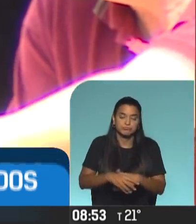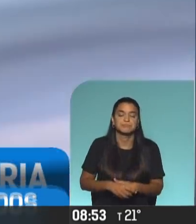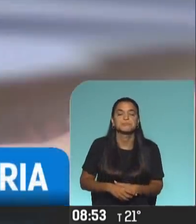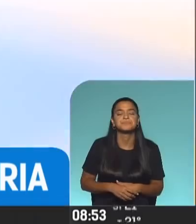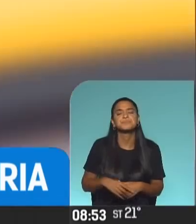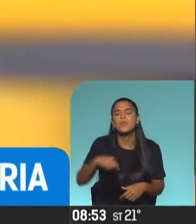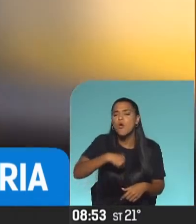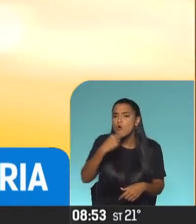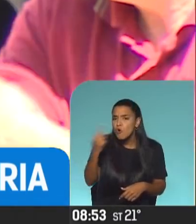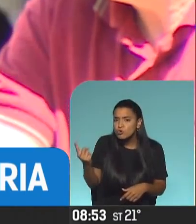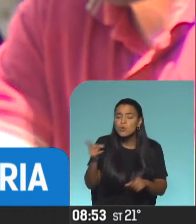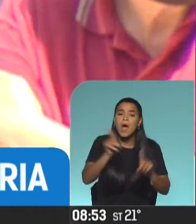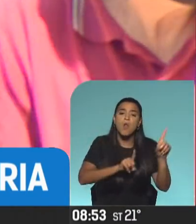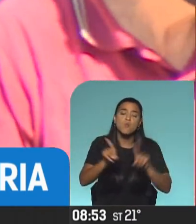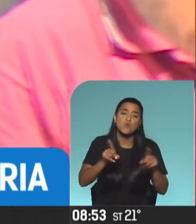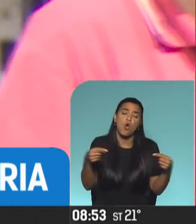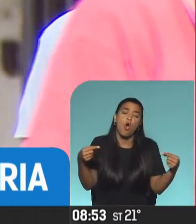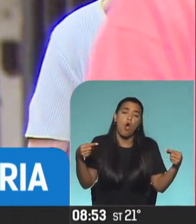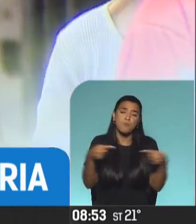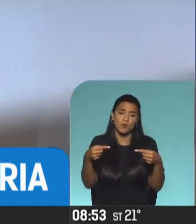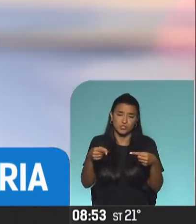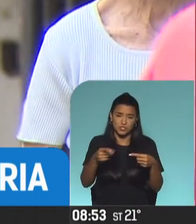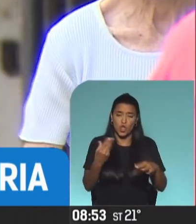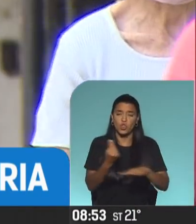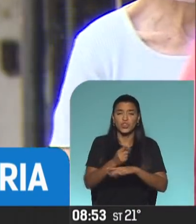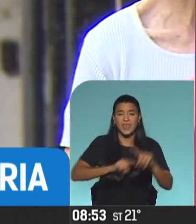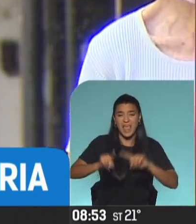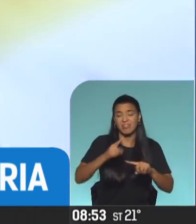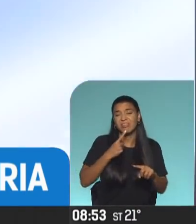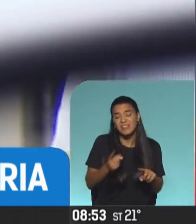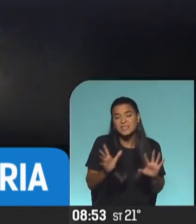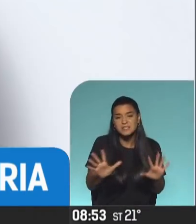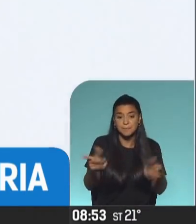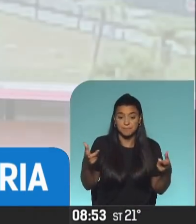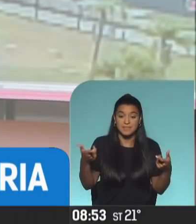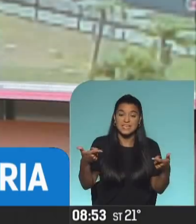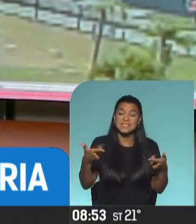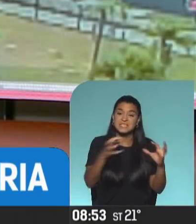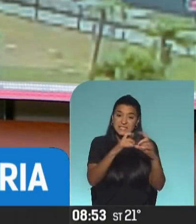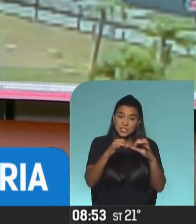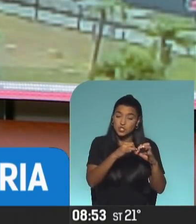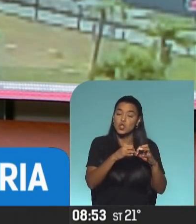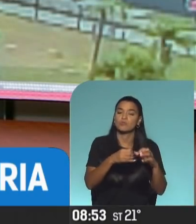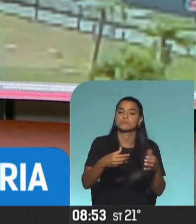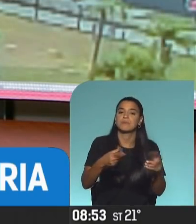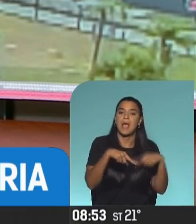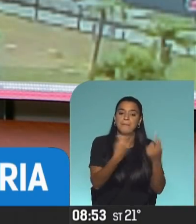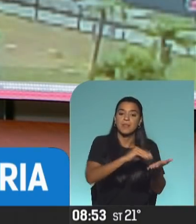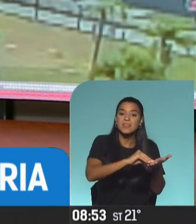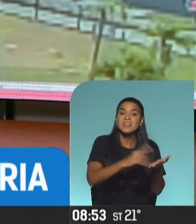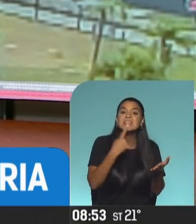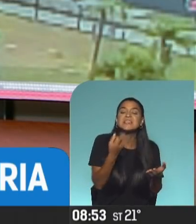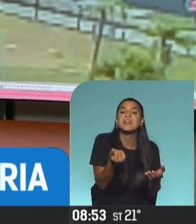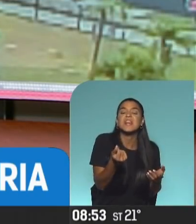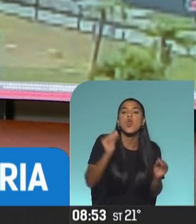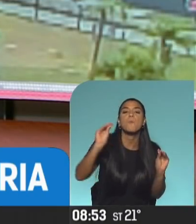en este sentido, algunos dirigentes de la oposición han señalado durante justamente la sesión en la Cámara Baja del día de ayer el dinero que